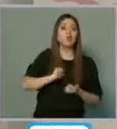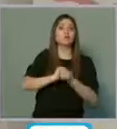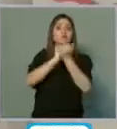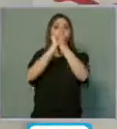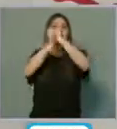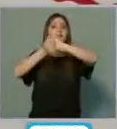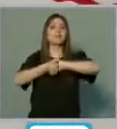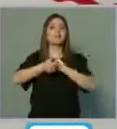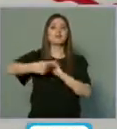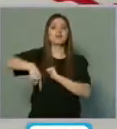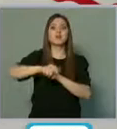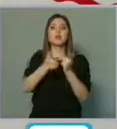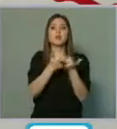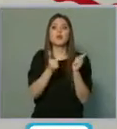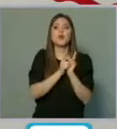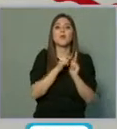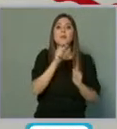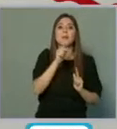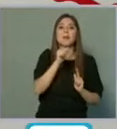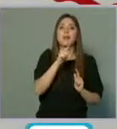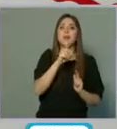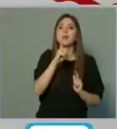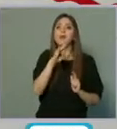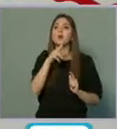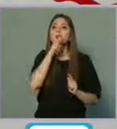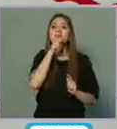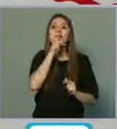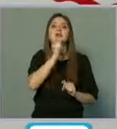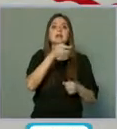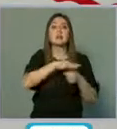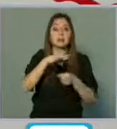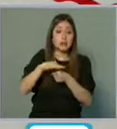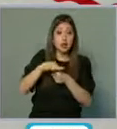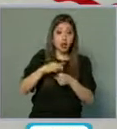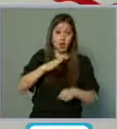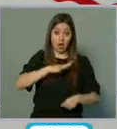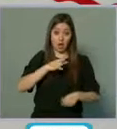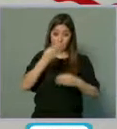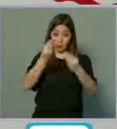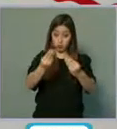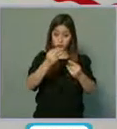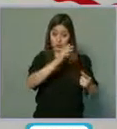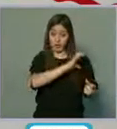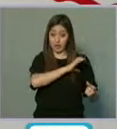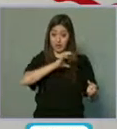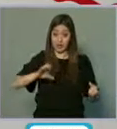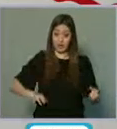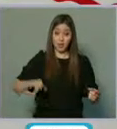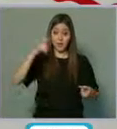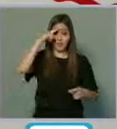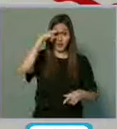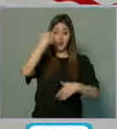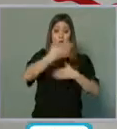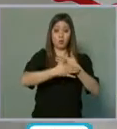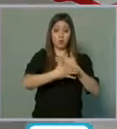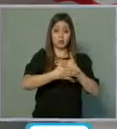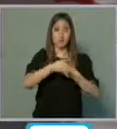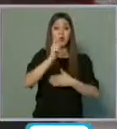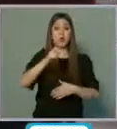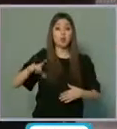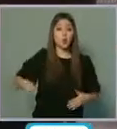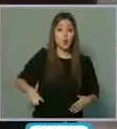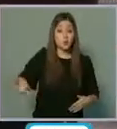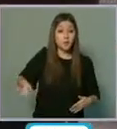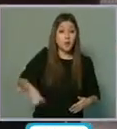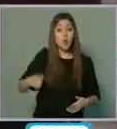del Partido Demócrata por esta elección y entonces tuvimos muchos candidatos para gobernador y a los diferentes escaños